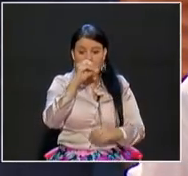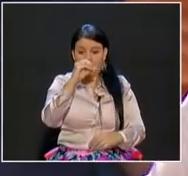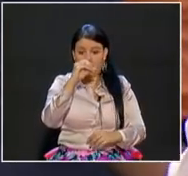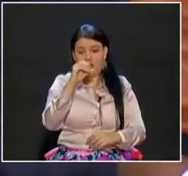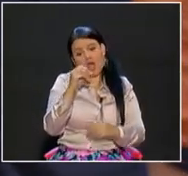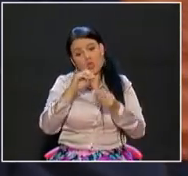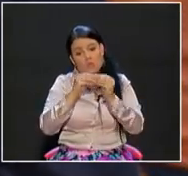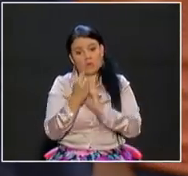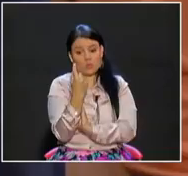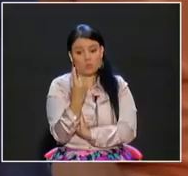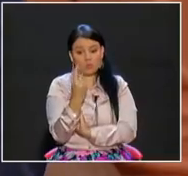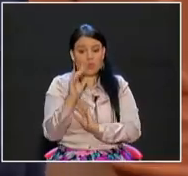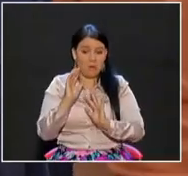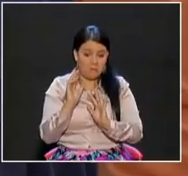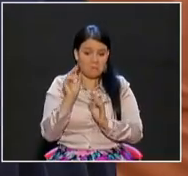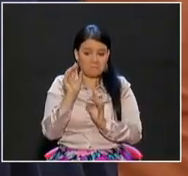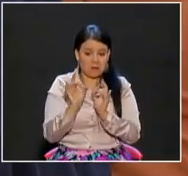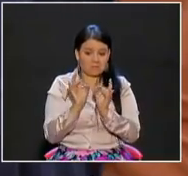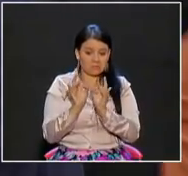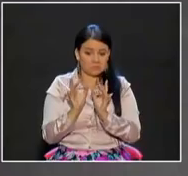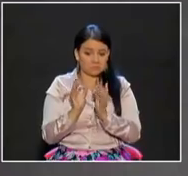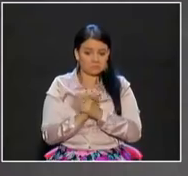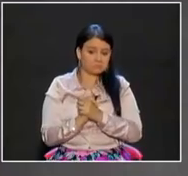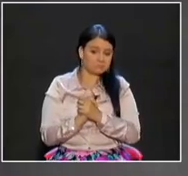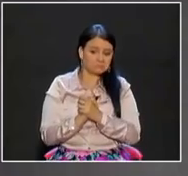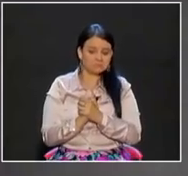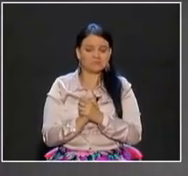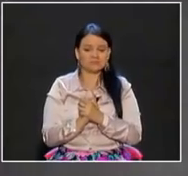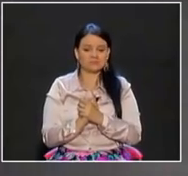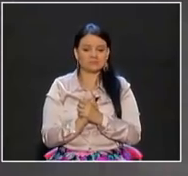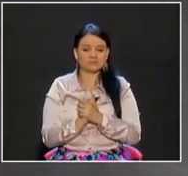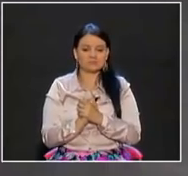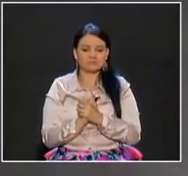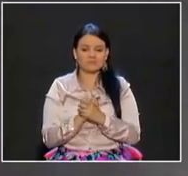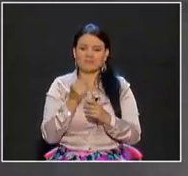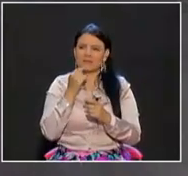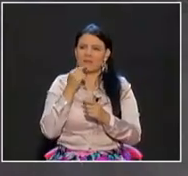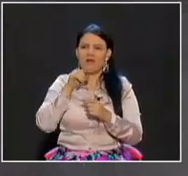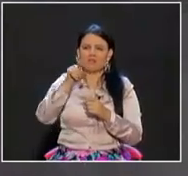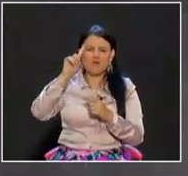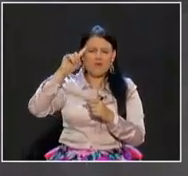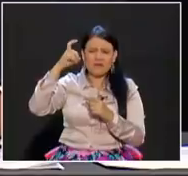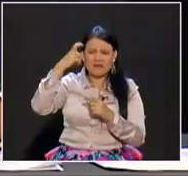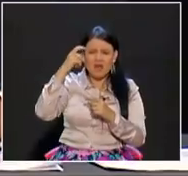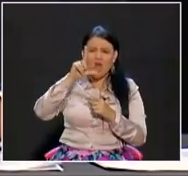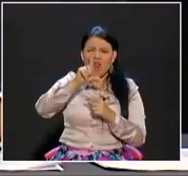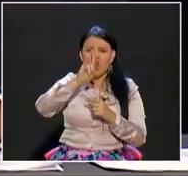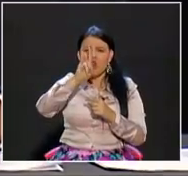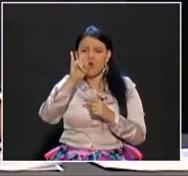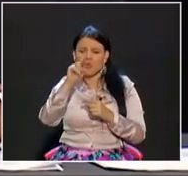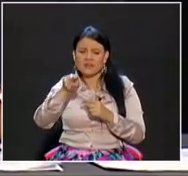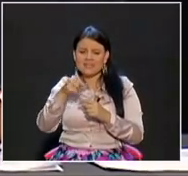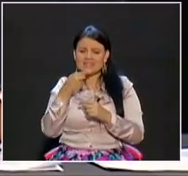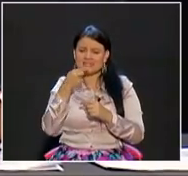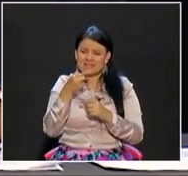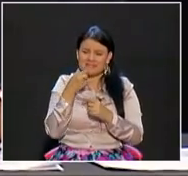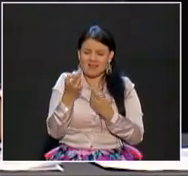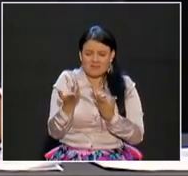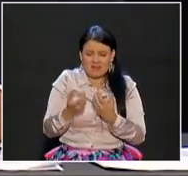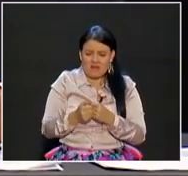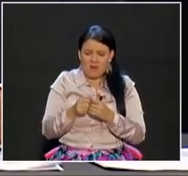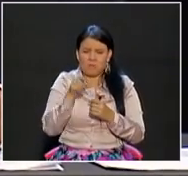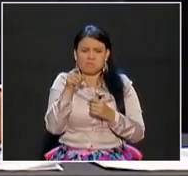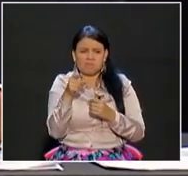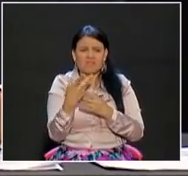uno perfecto el gobernador luís pérez ha radicado ante de pm reclamaciones para hacer efectivas las multas por el incumplimiento de los sitios